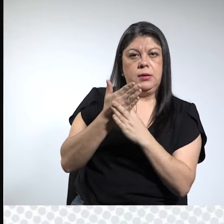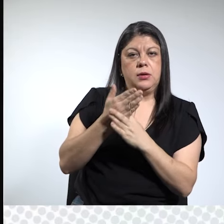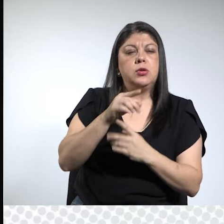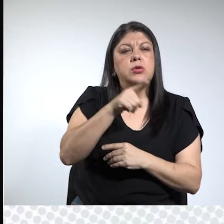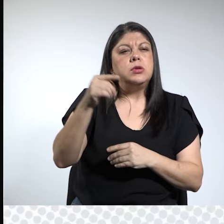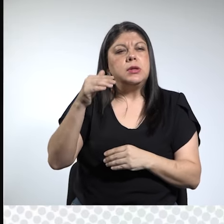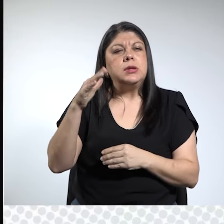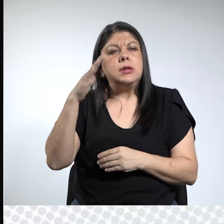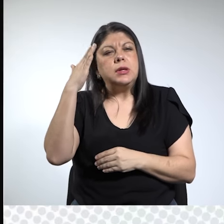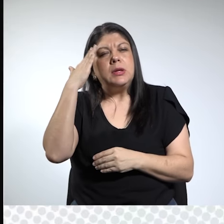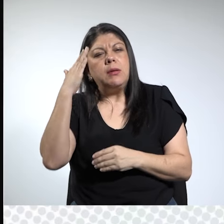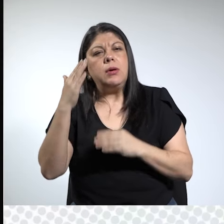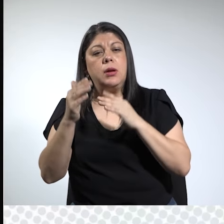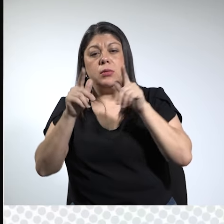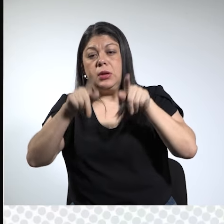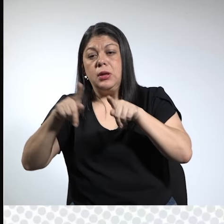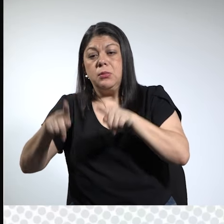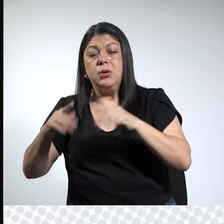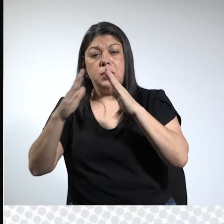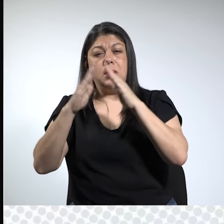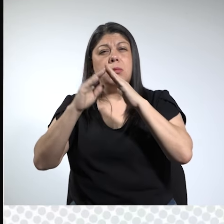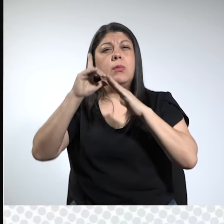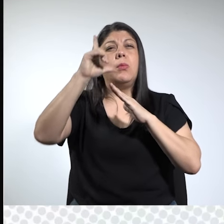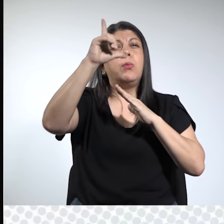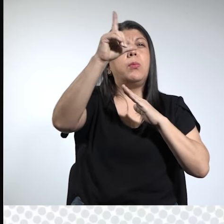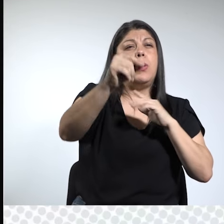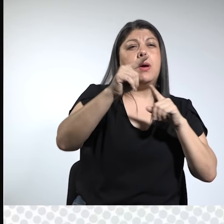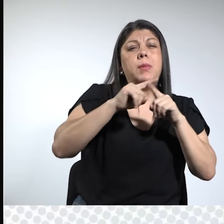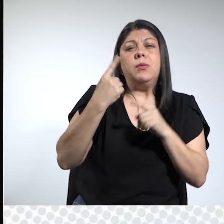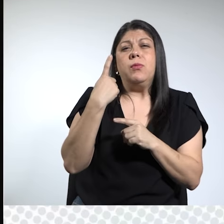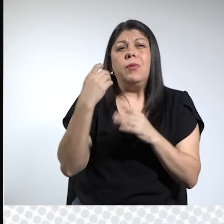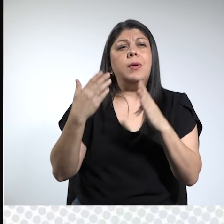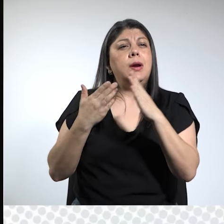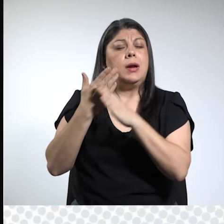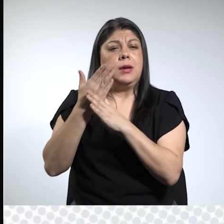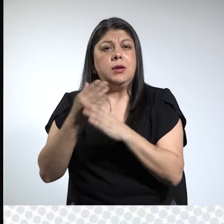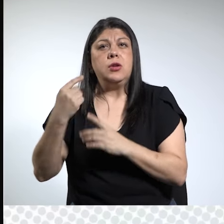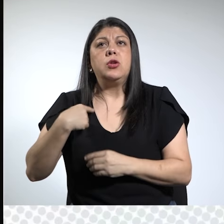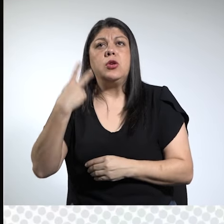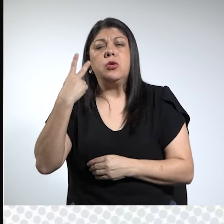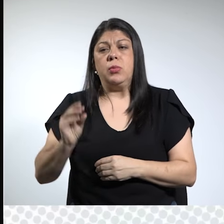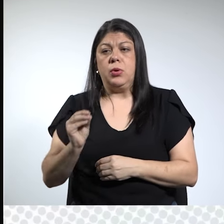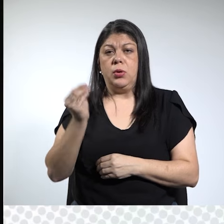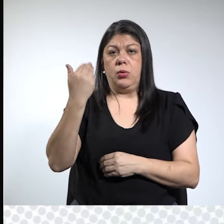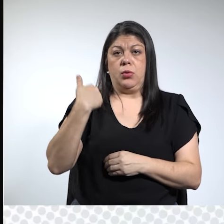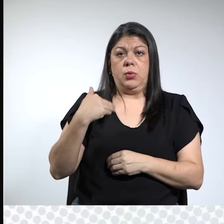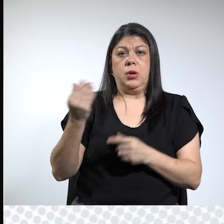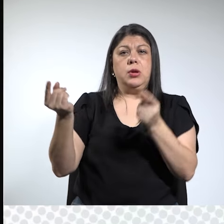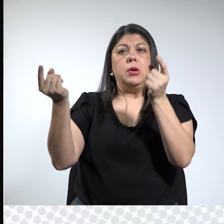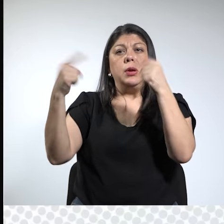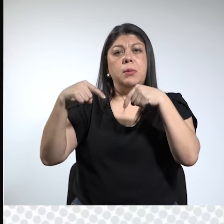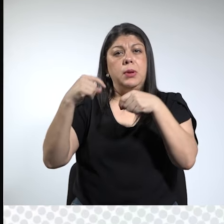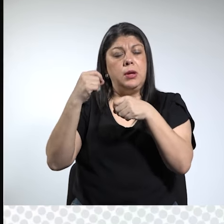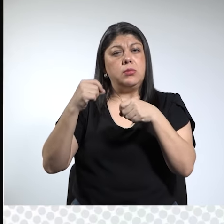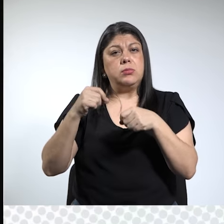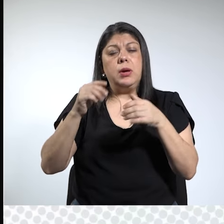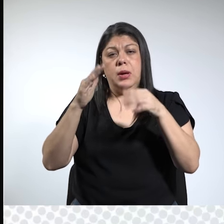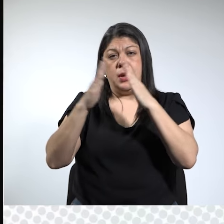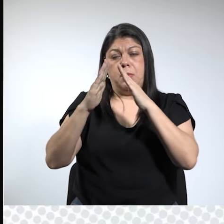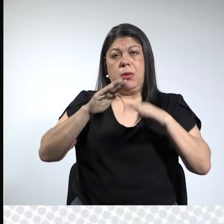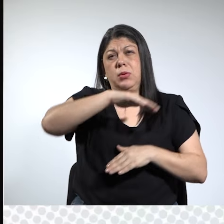tienen personas que están en zonas rurales, pero que no tienen acceso. A mí me tocó ver un muchacho que viene de las montañas a la par del